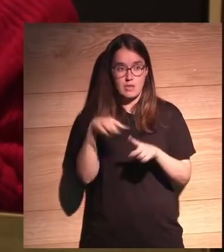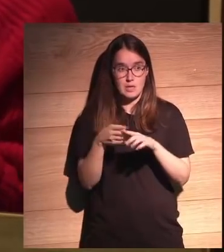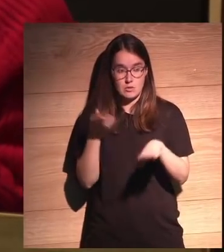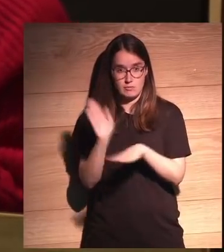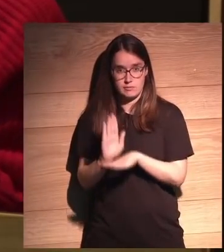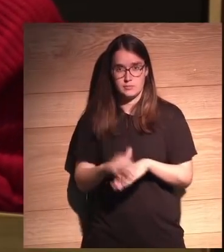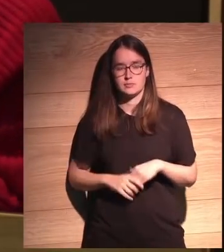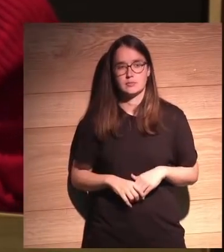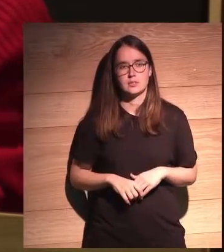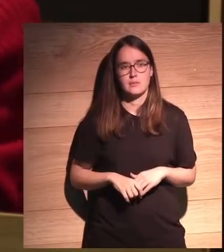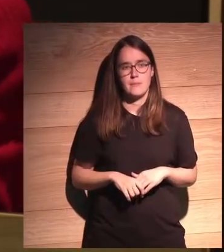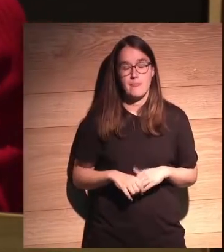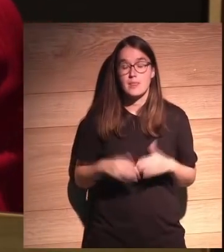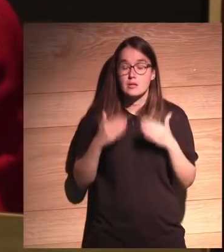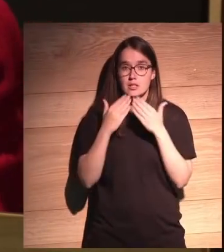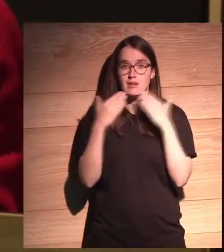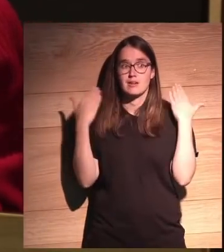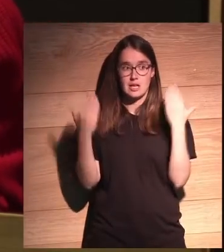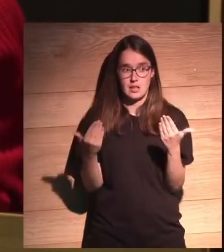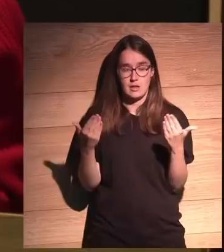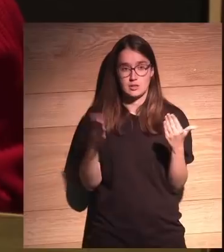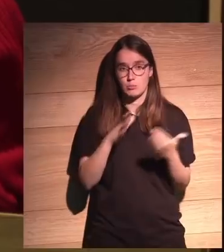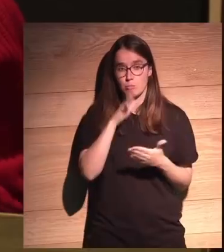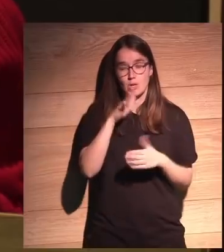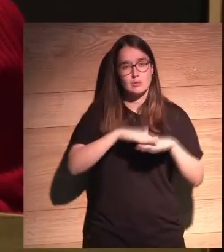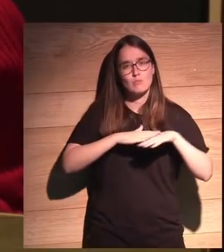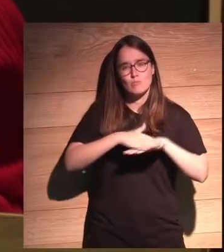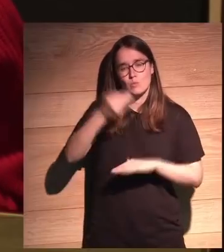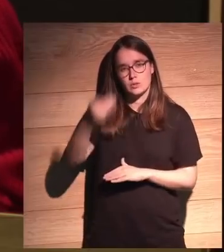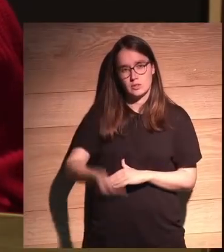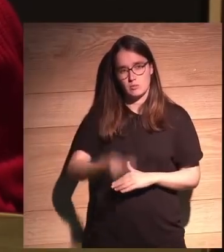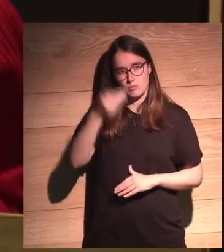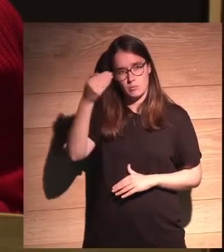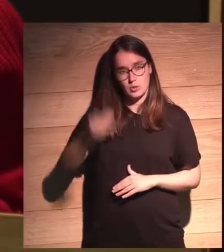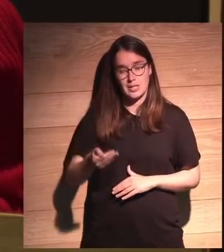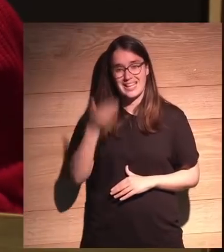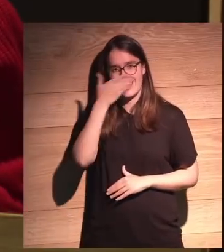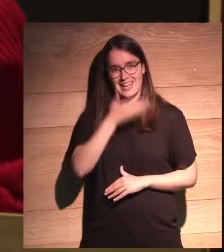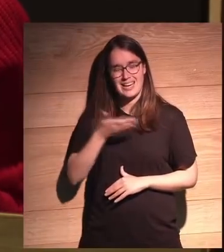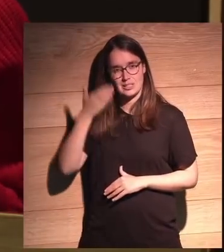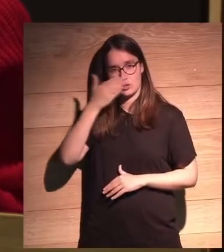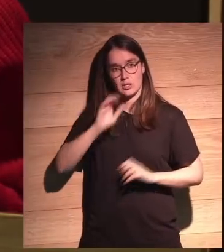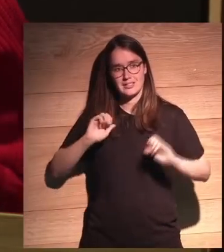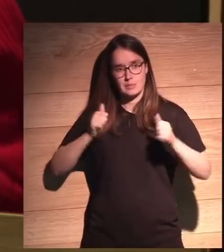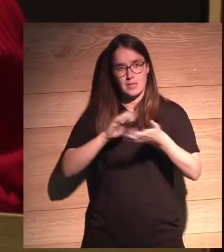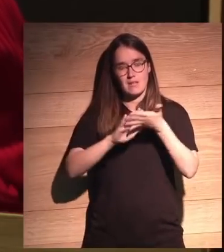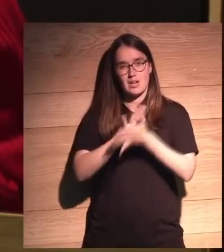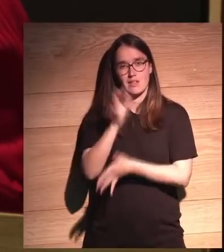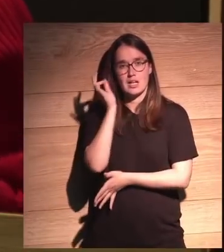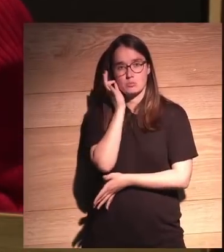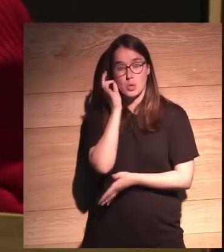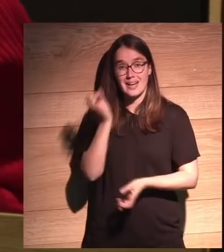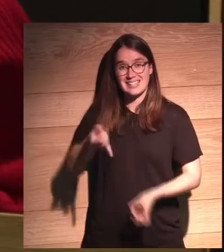muestras. Te doy las gracias porque es fundamental que en las escuelas se empiece a hablar de las